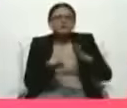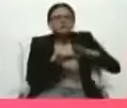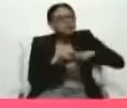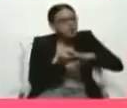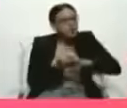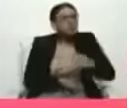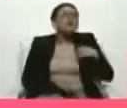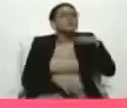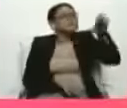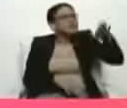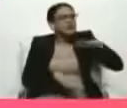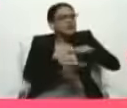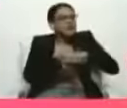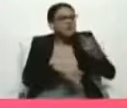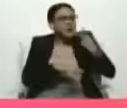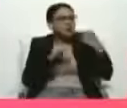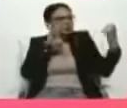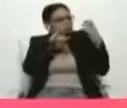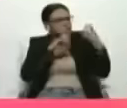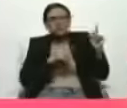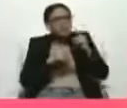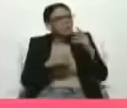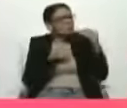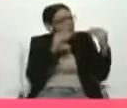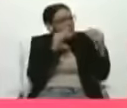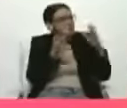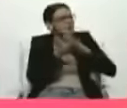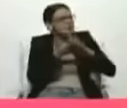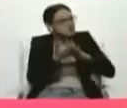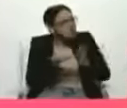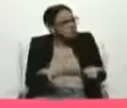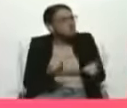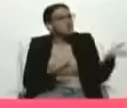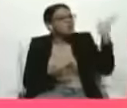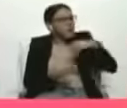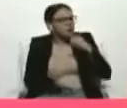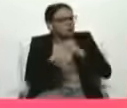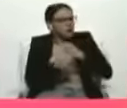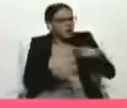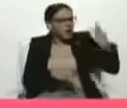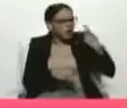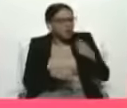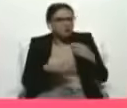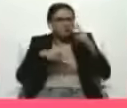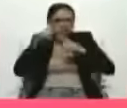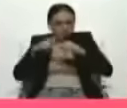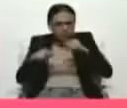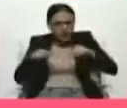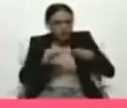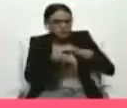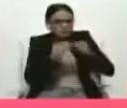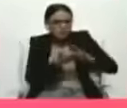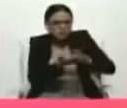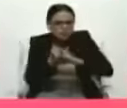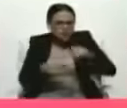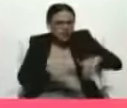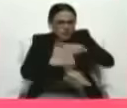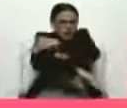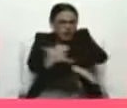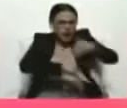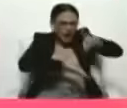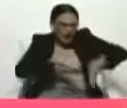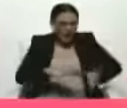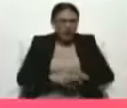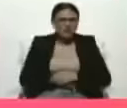Desprendámonos del que, qué sé yo, ese está recién llegado aquí y seguro es opositor.